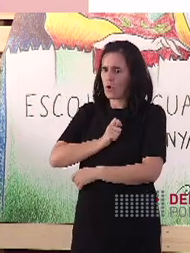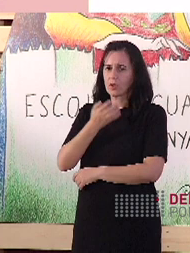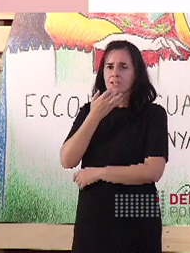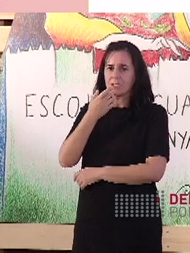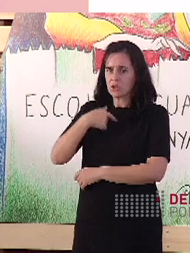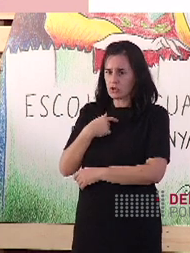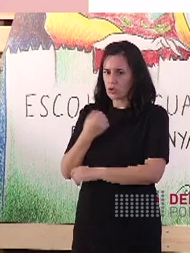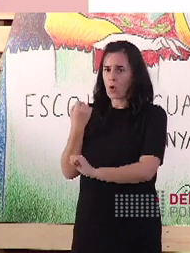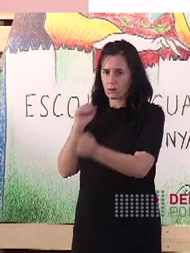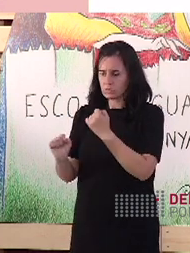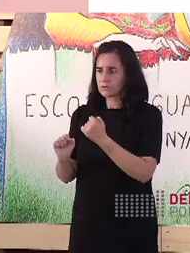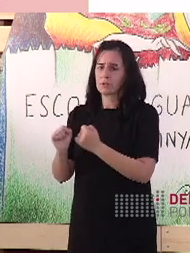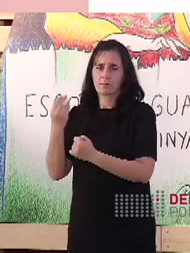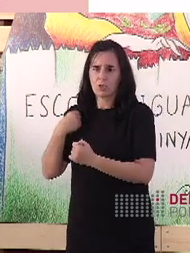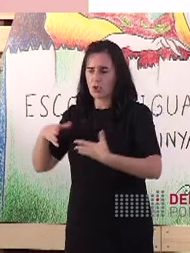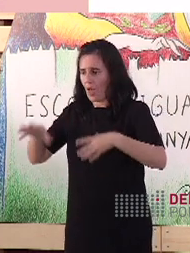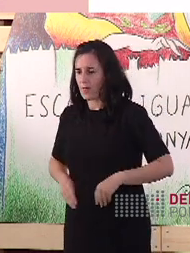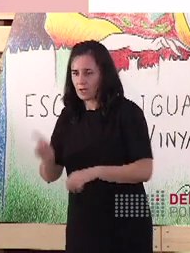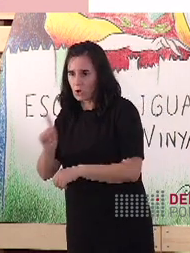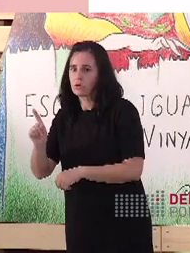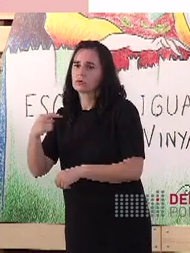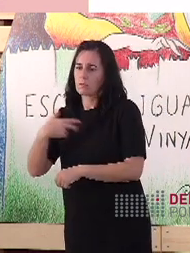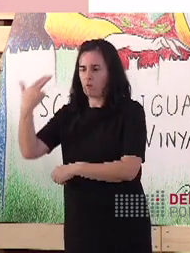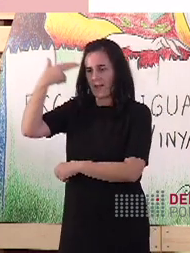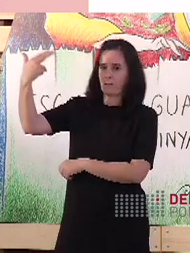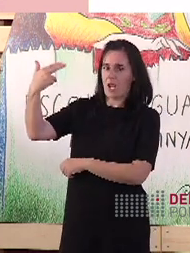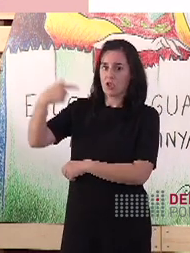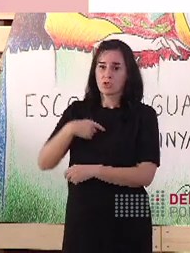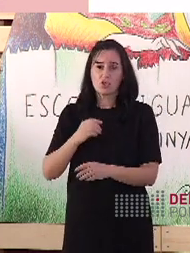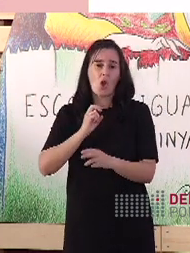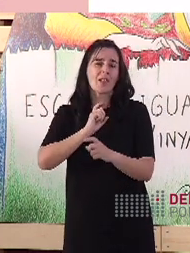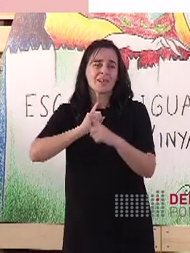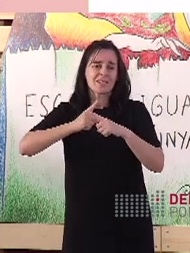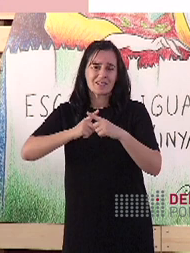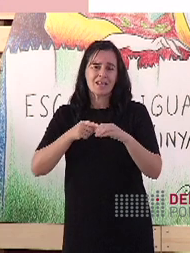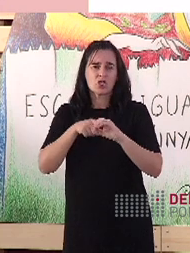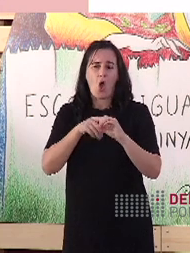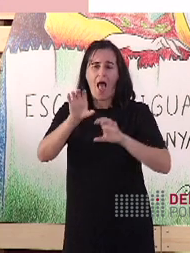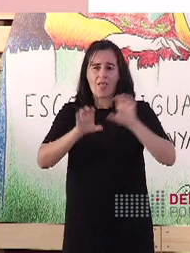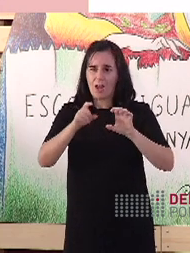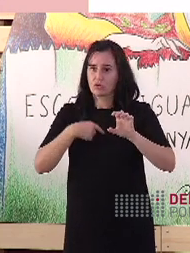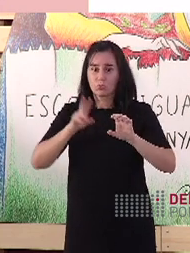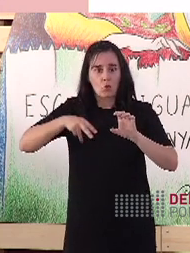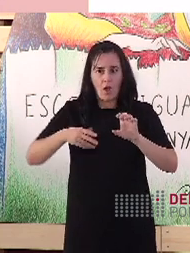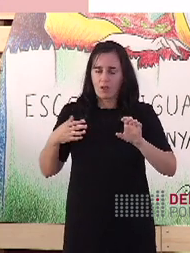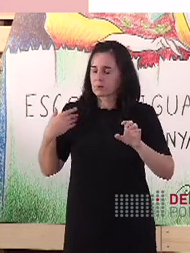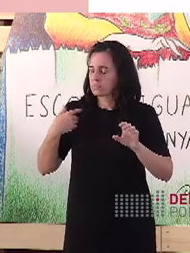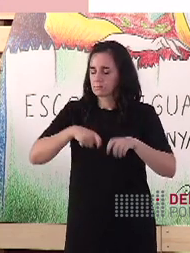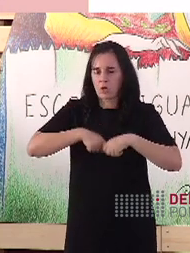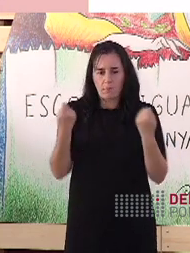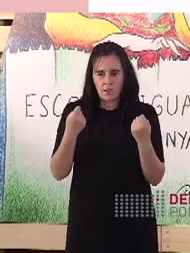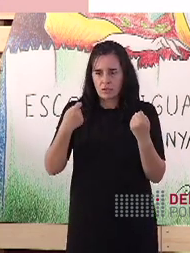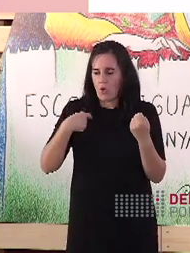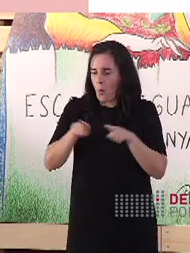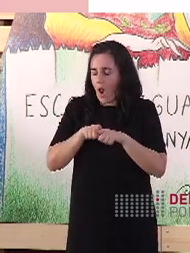escena. Yo nunca había hecho sexo anal y me rompió en 2. Me trataron como una muñeca hinchable, cogiéndome y moviéndome de aquí a allí. Abrían mis